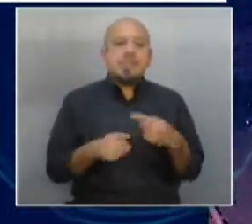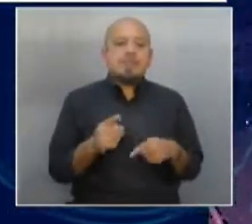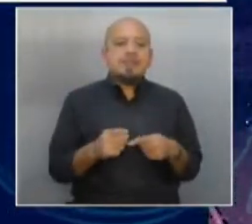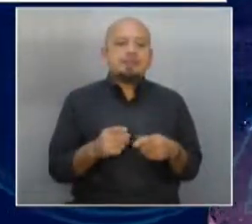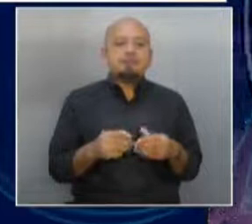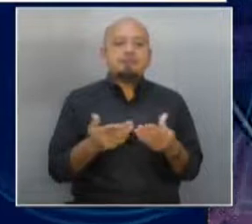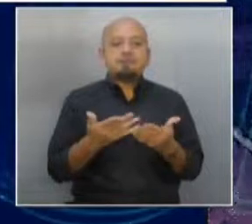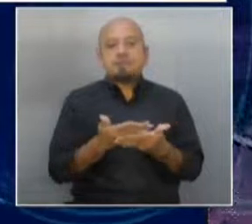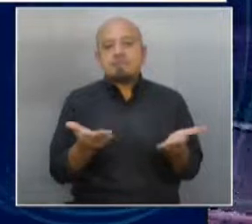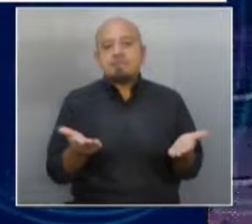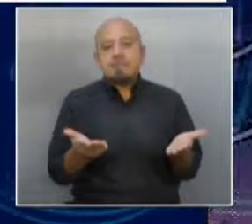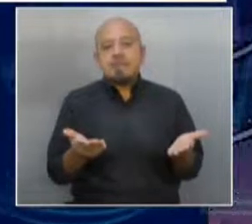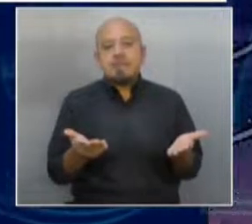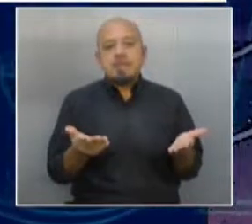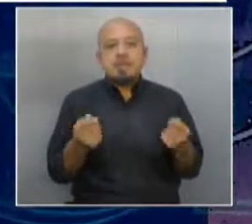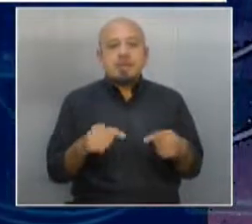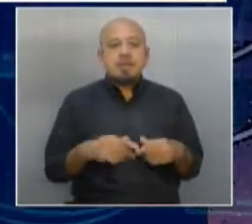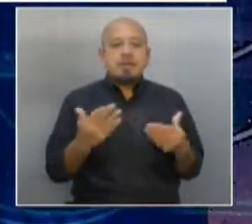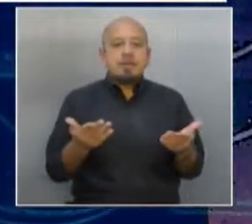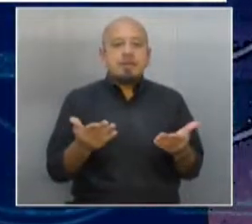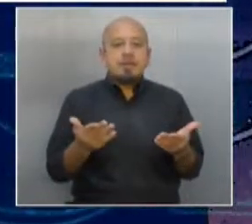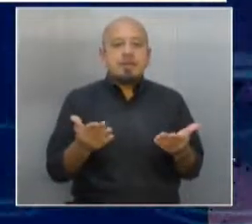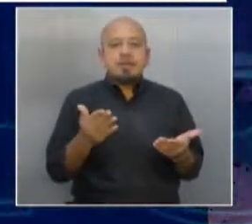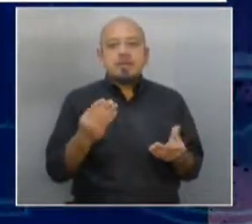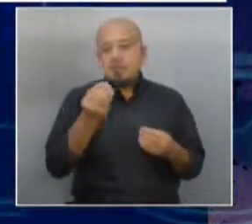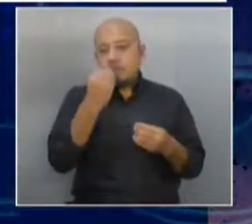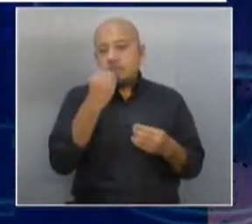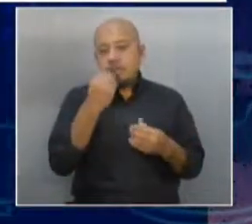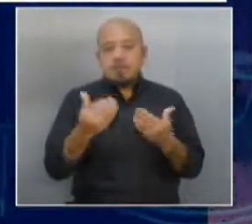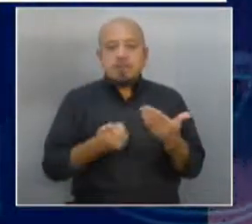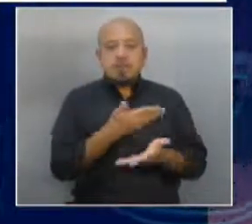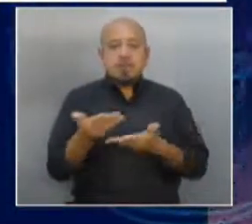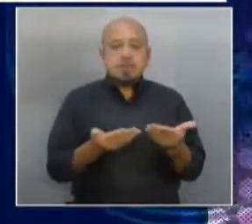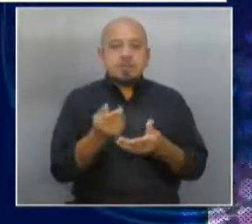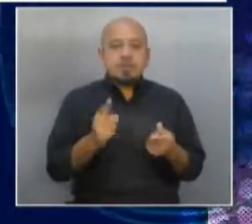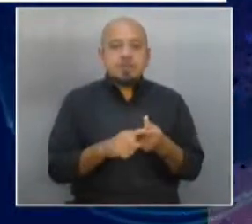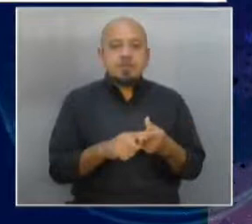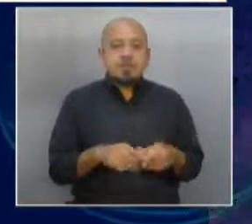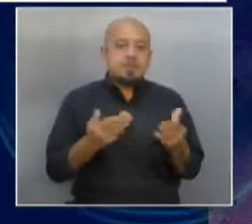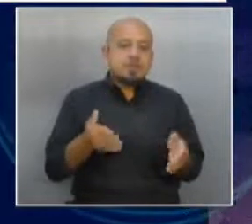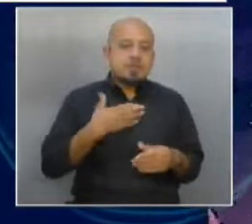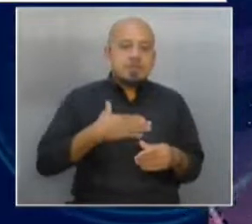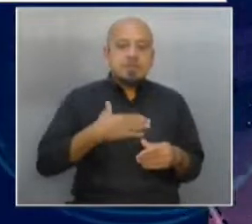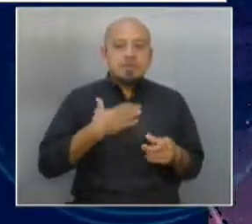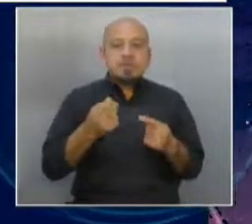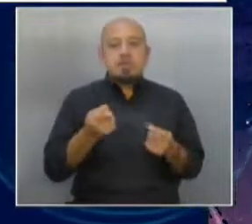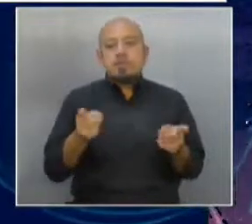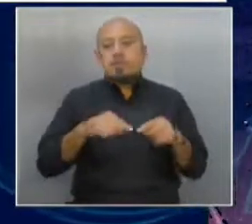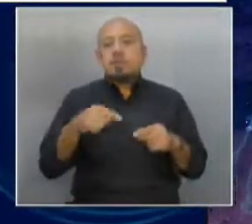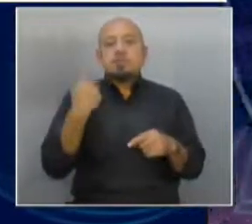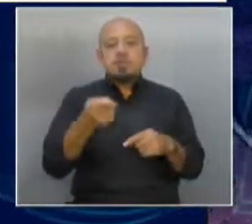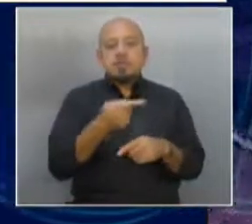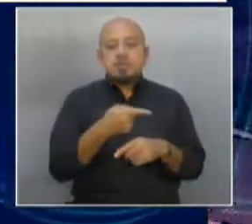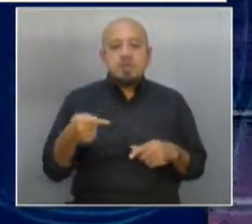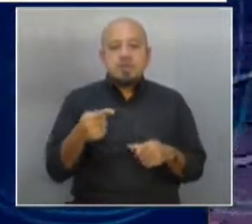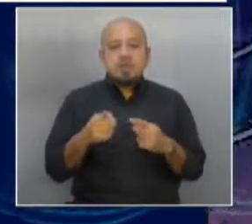estamos todos acá, juntos, vamos a picar algo, comer algo, a compartir y conformarnos con eso para volver la semana que viene. Decías